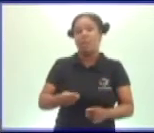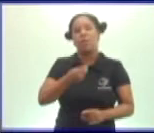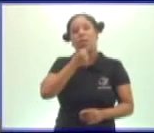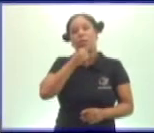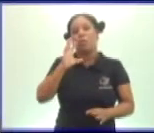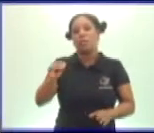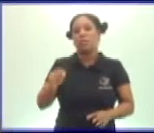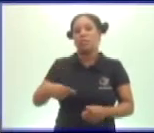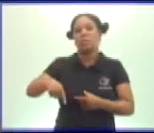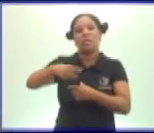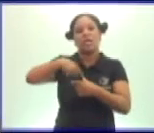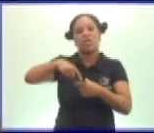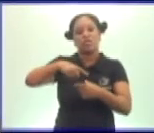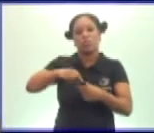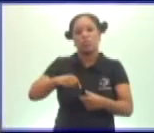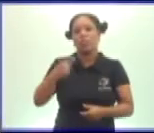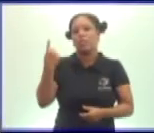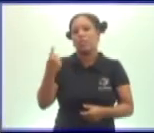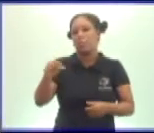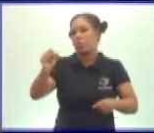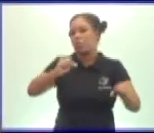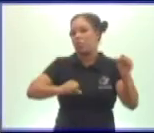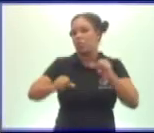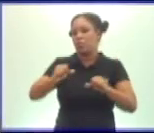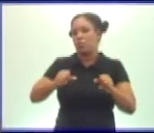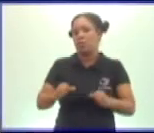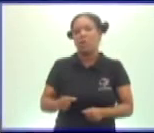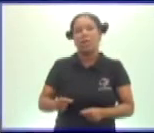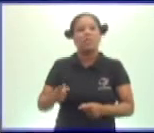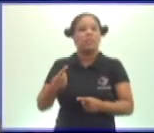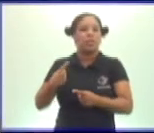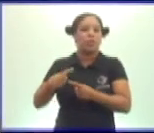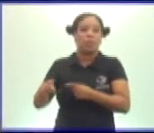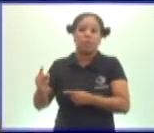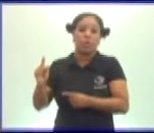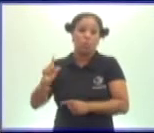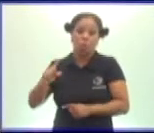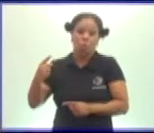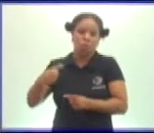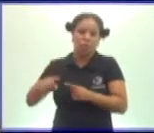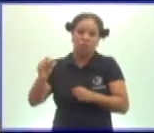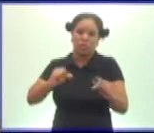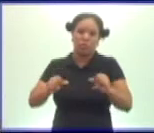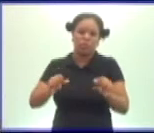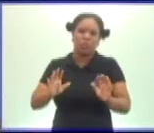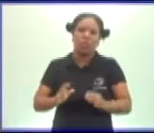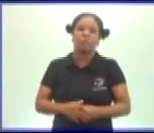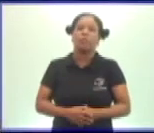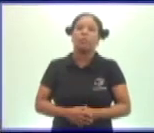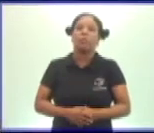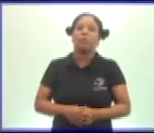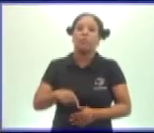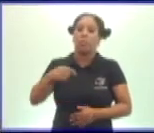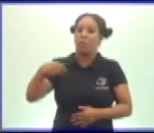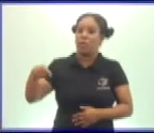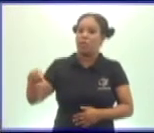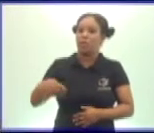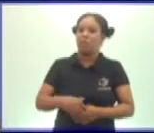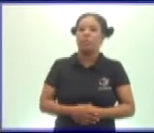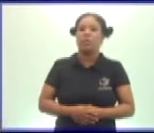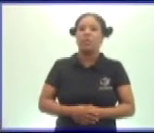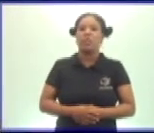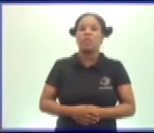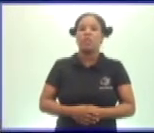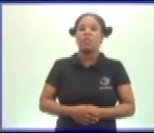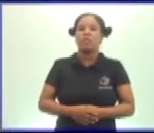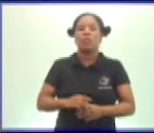la solubilidad de una sustancia en un determinado disolvente. Vamos a tomar esta nota, vamos a dar